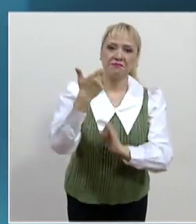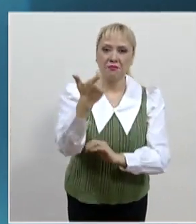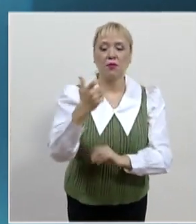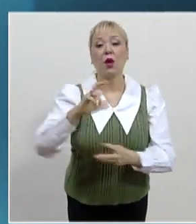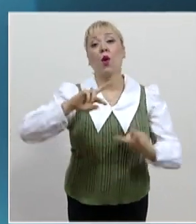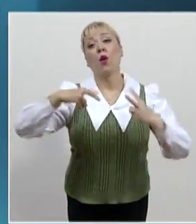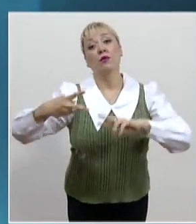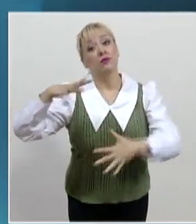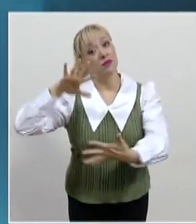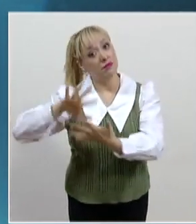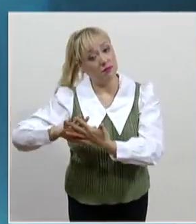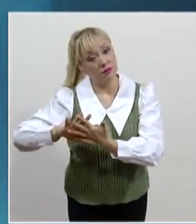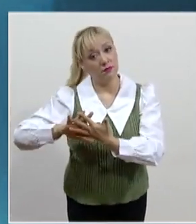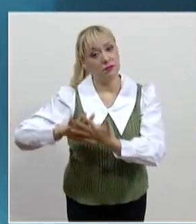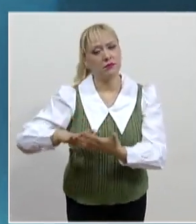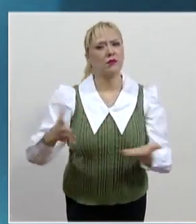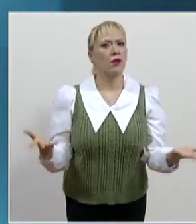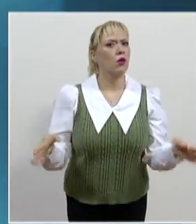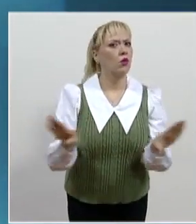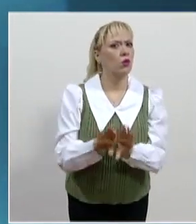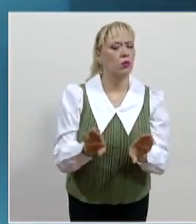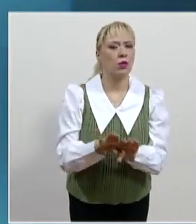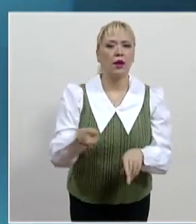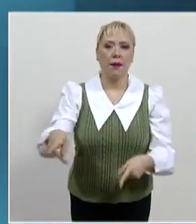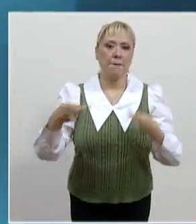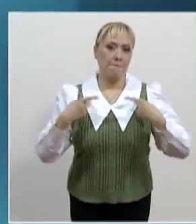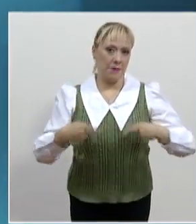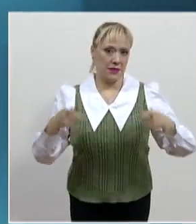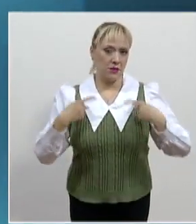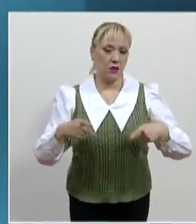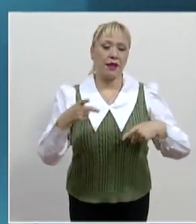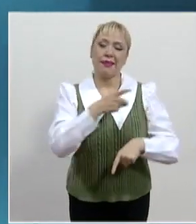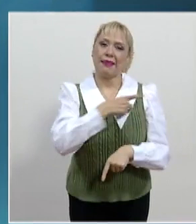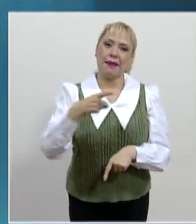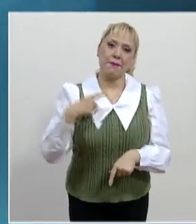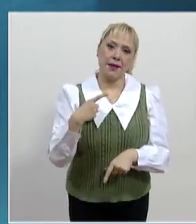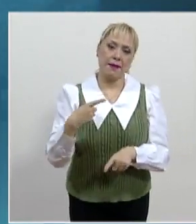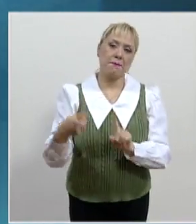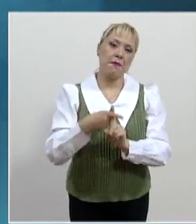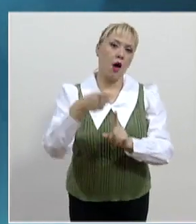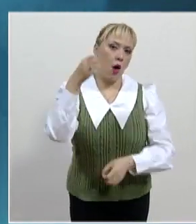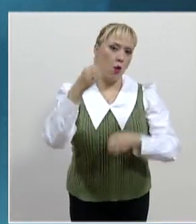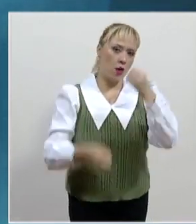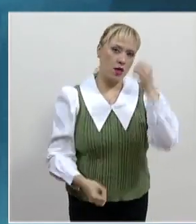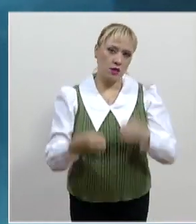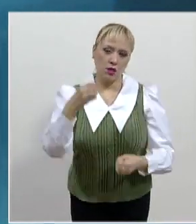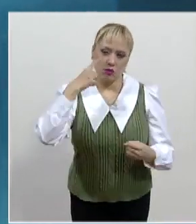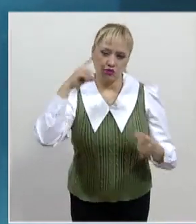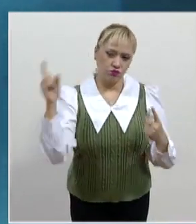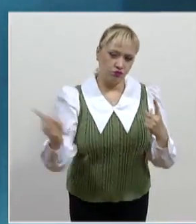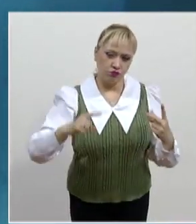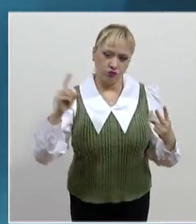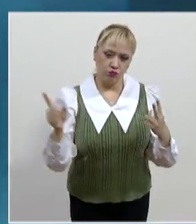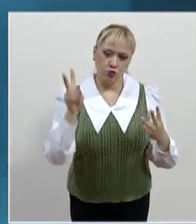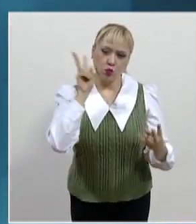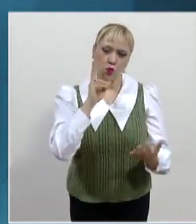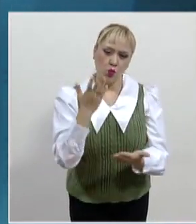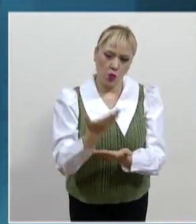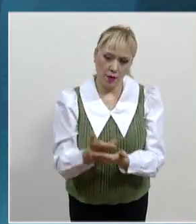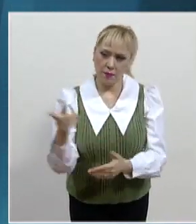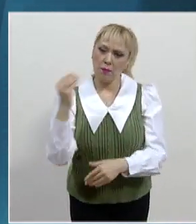la libertad. Para llegar a ella, la persona sujeta a proceso debe pasar por un juicio, en el que se debe también garantizar